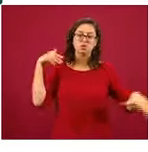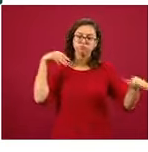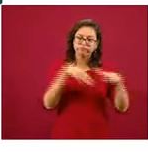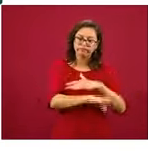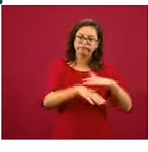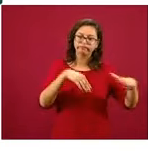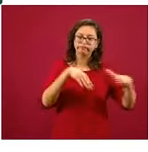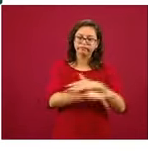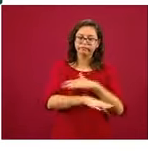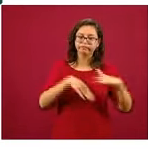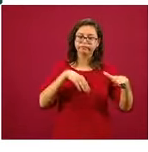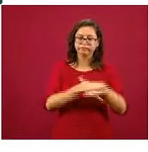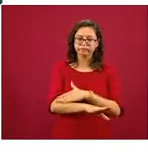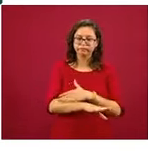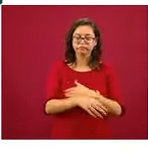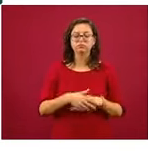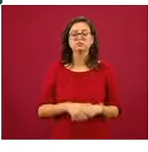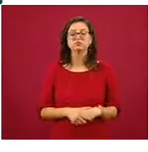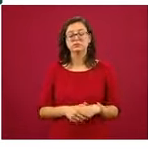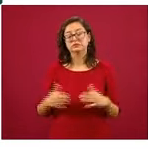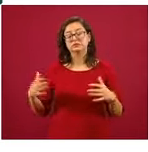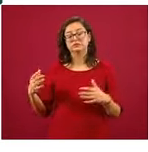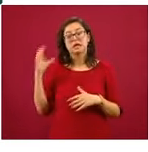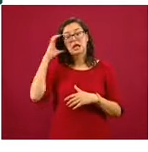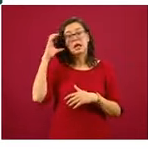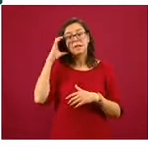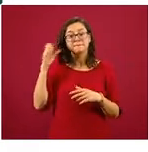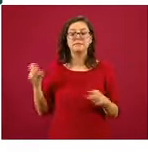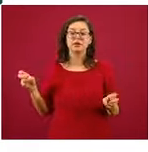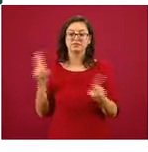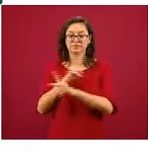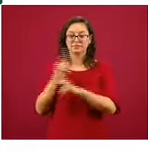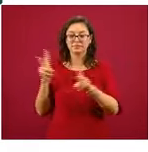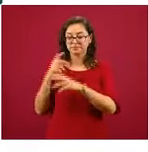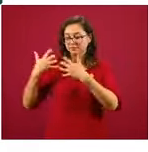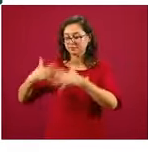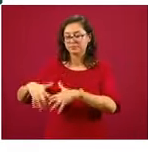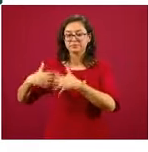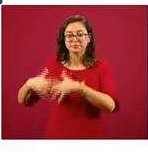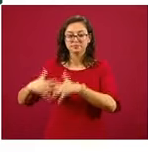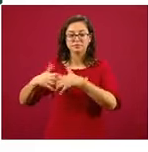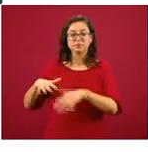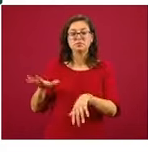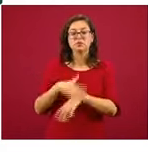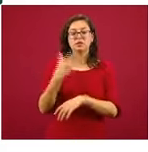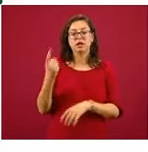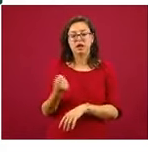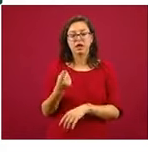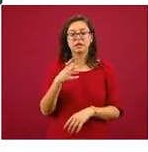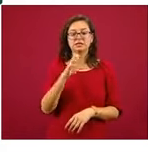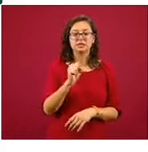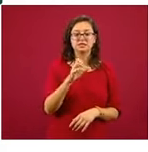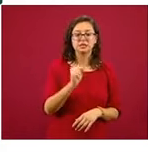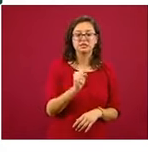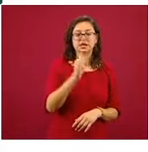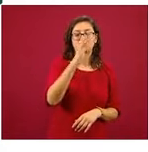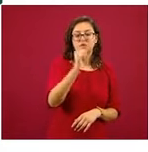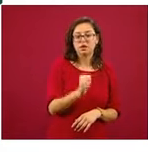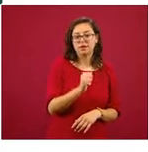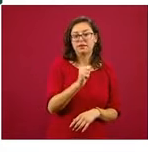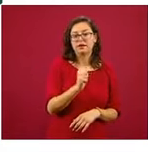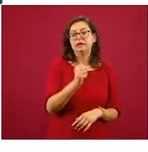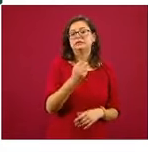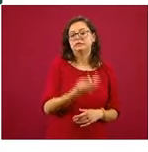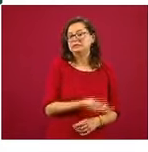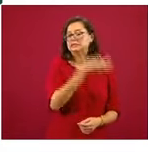a camas con ventilador, ya que tiene un 69 a 31, está prácticamente ahí